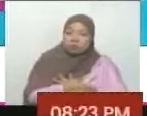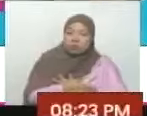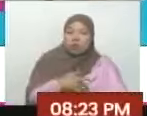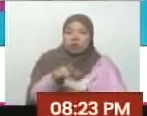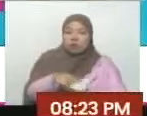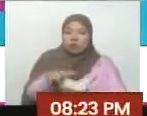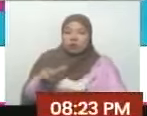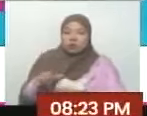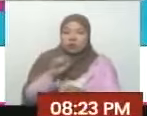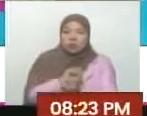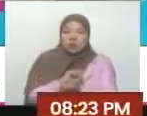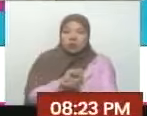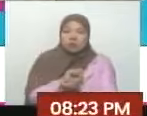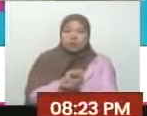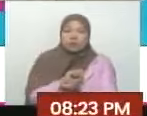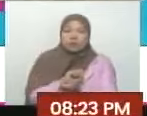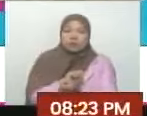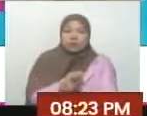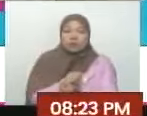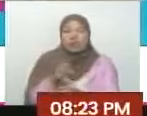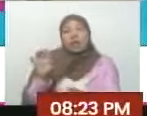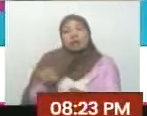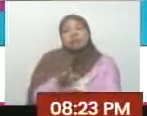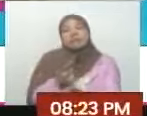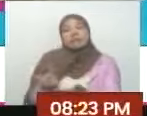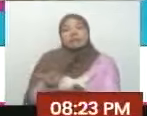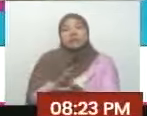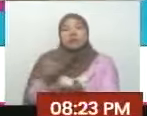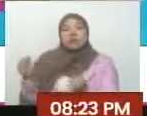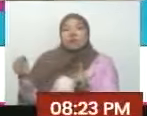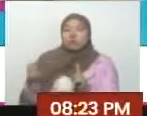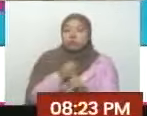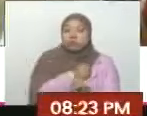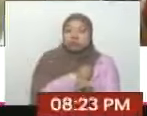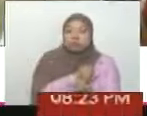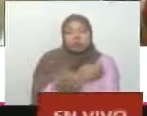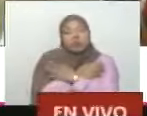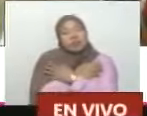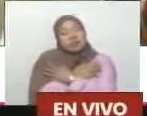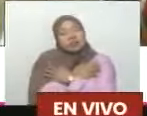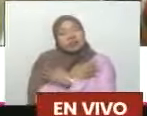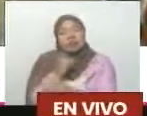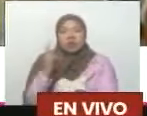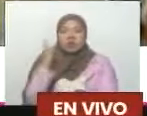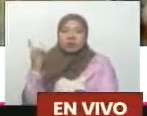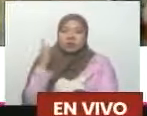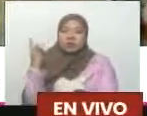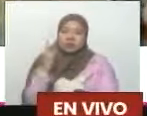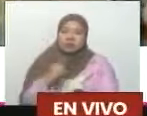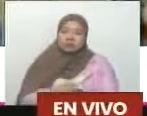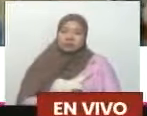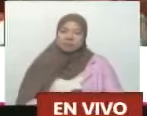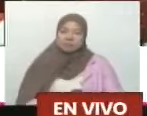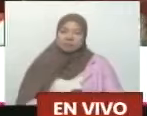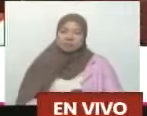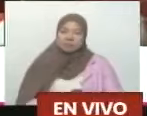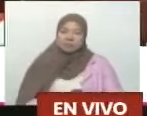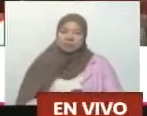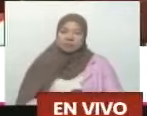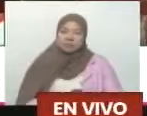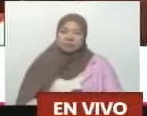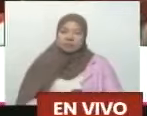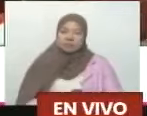fascistas levantan la cabeza, como dice la canción, duro con ellos. Felicitaciones al pueblo de Bolivia. Bueno, lo dijo